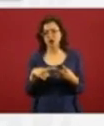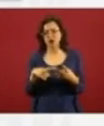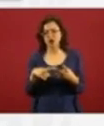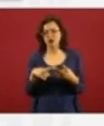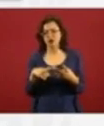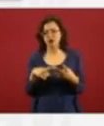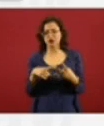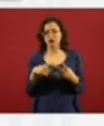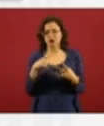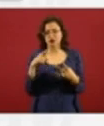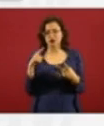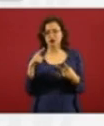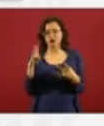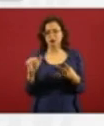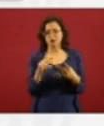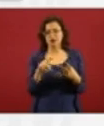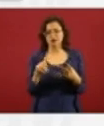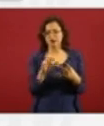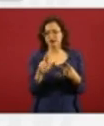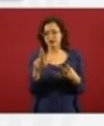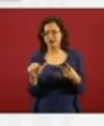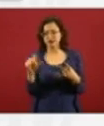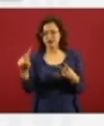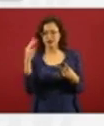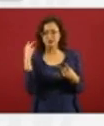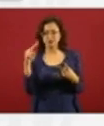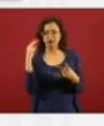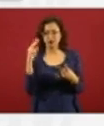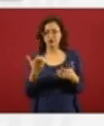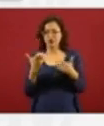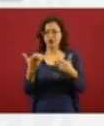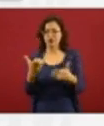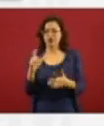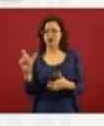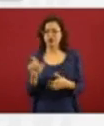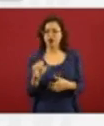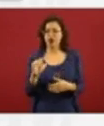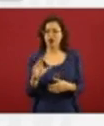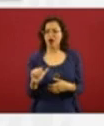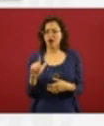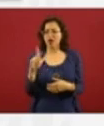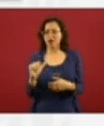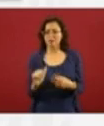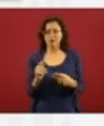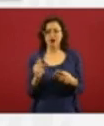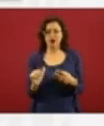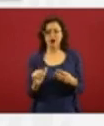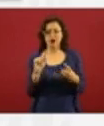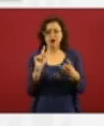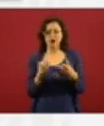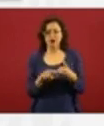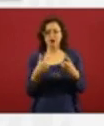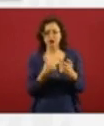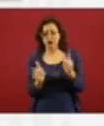Roulac Banderilla, en Banderilla, Veracruz, Boulevard Jalapa, kilómetro 5. El grupo Rambal,